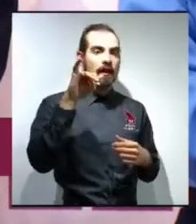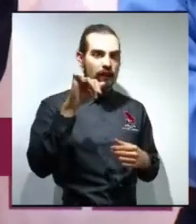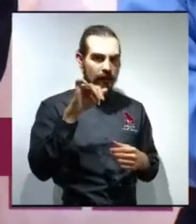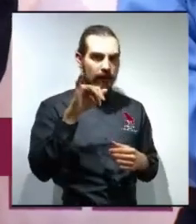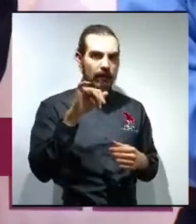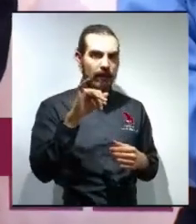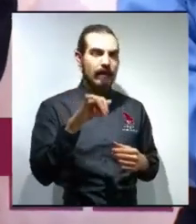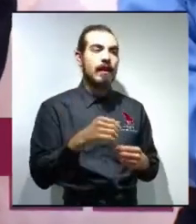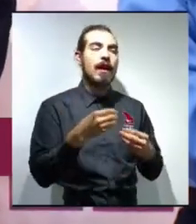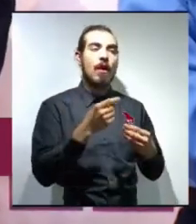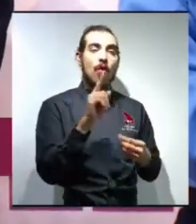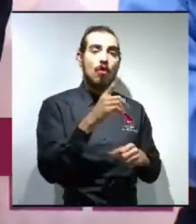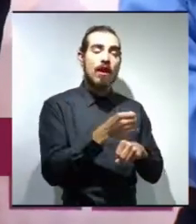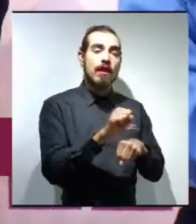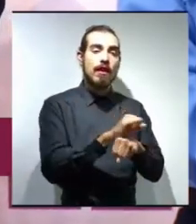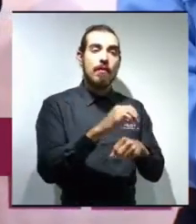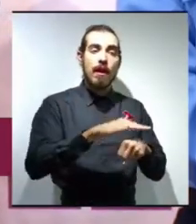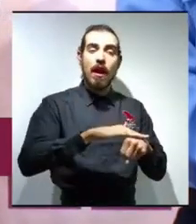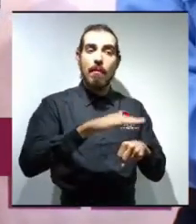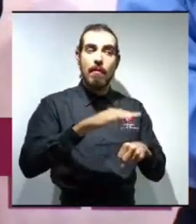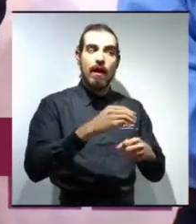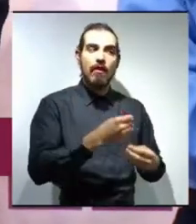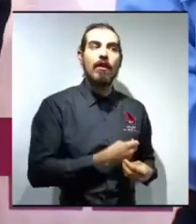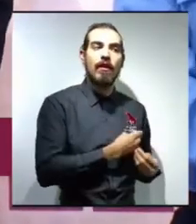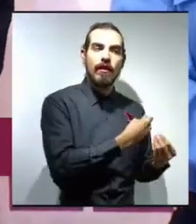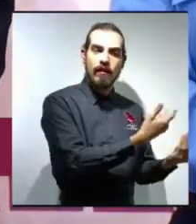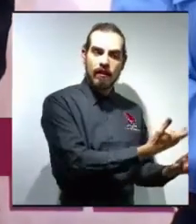estaremos recibiendo todos los donativos por parte